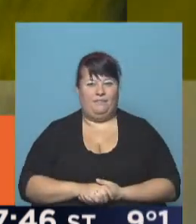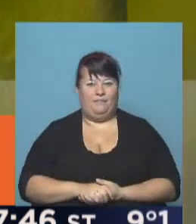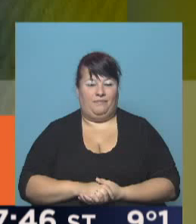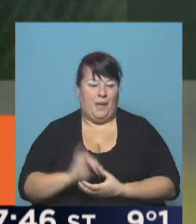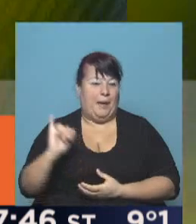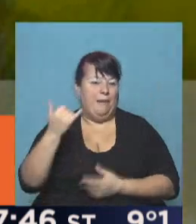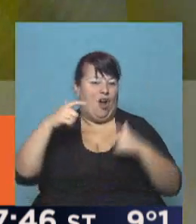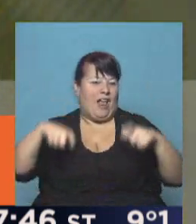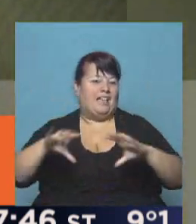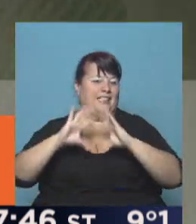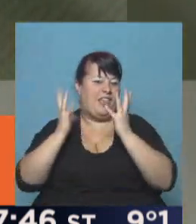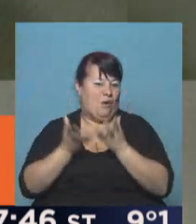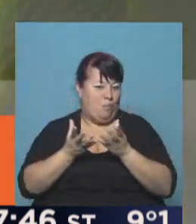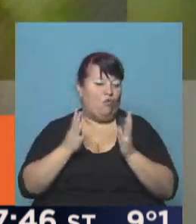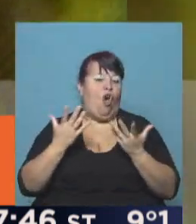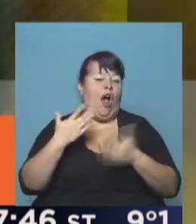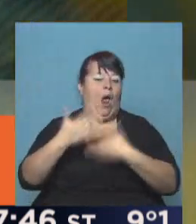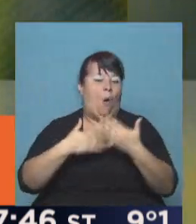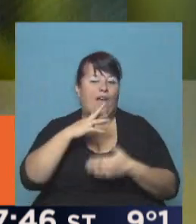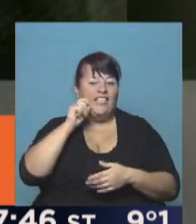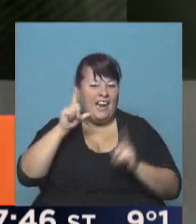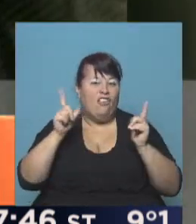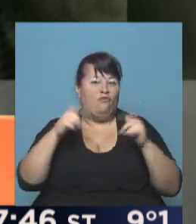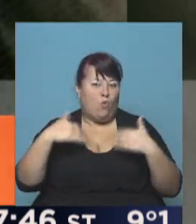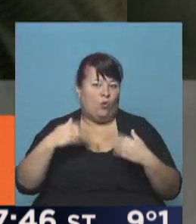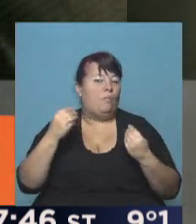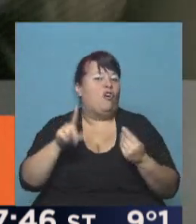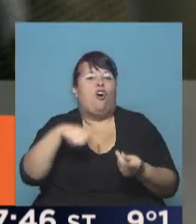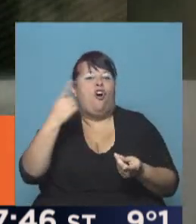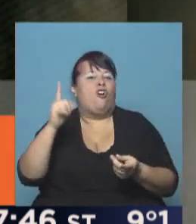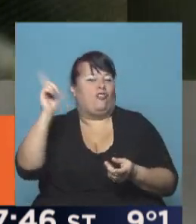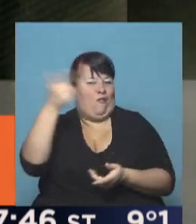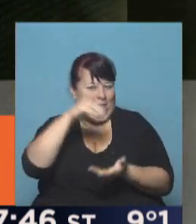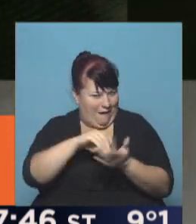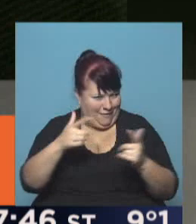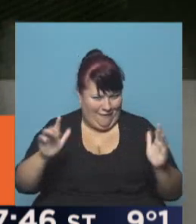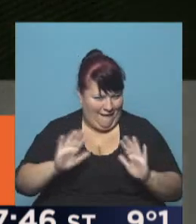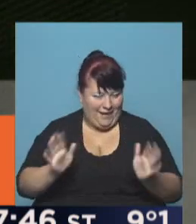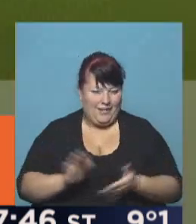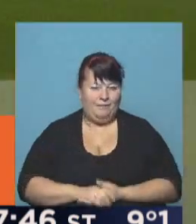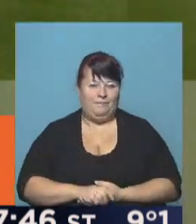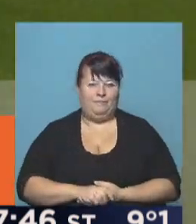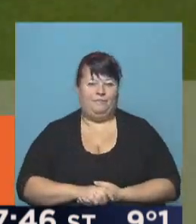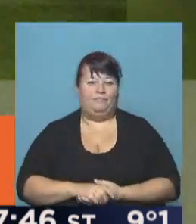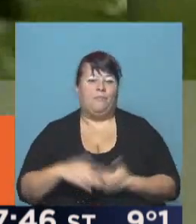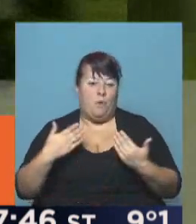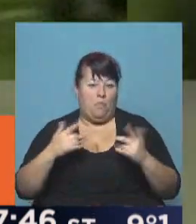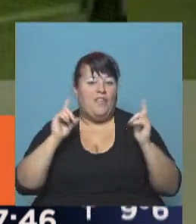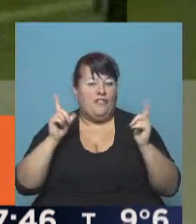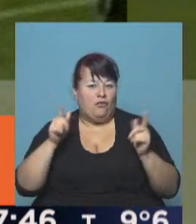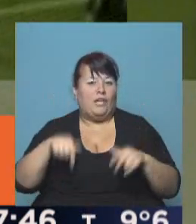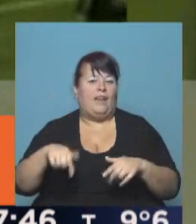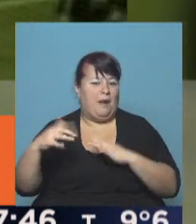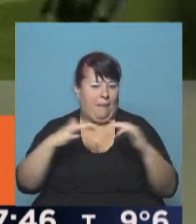en el mejor estadio del mundo. Espero que los jugadores del Villarreal lo disfruten mucho, porque otra cosa igual no van a vivir. Y que puedan disfrutar mucho